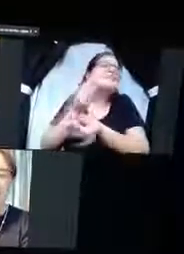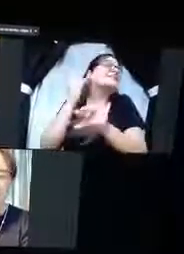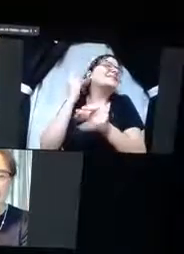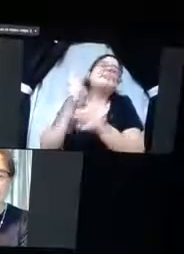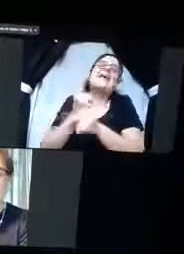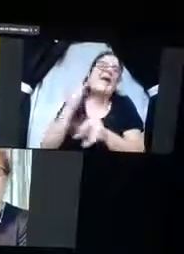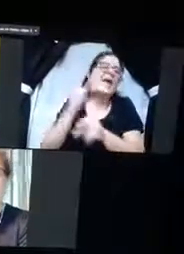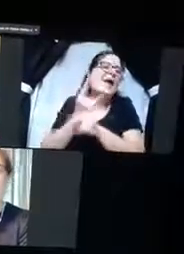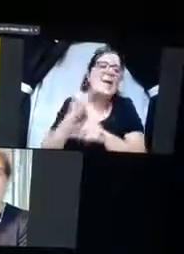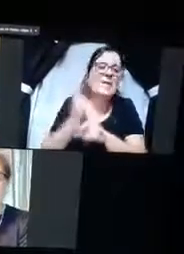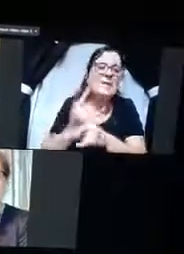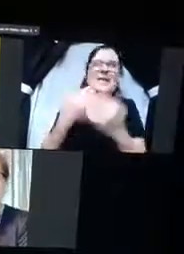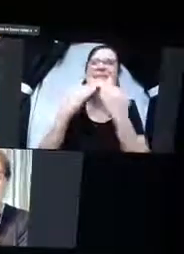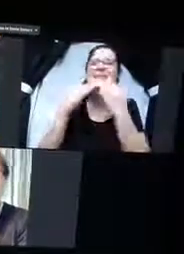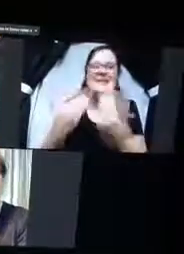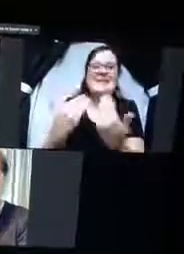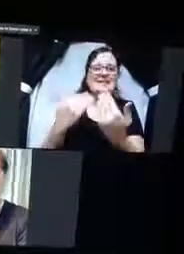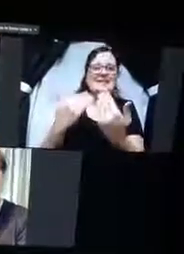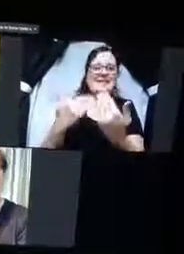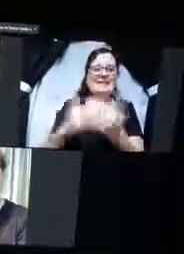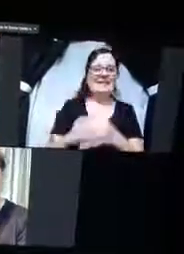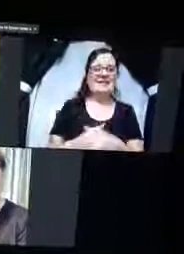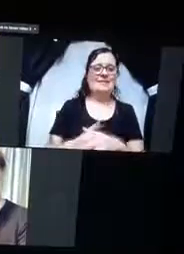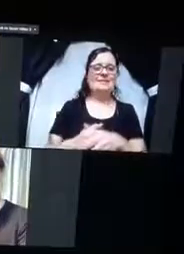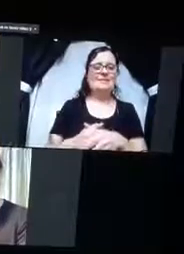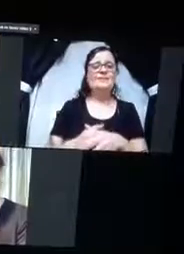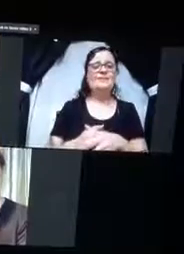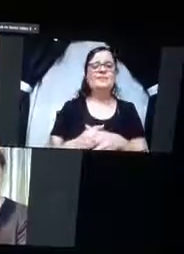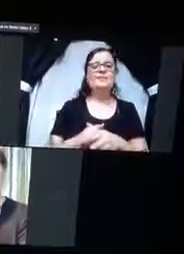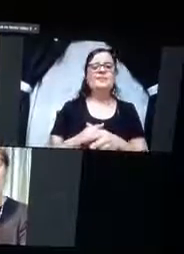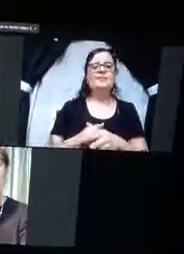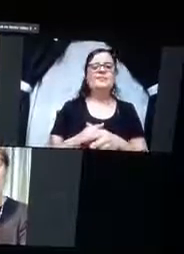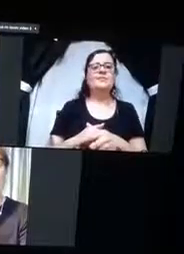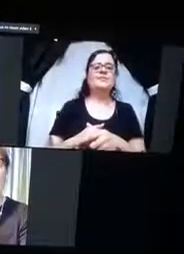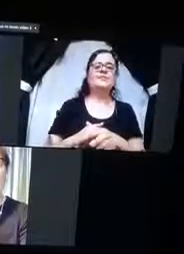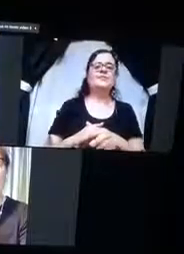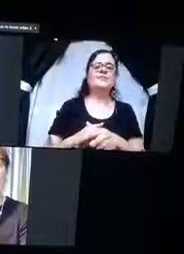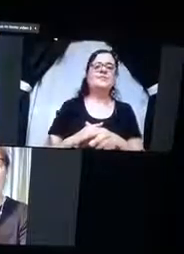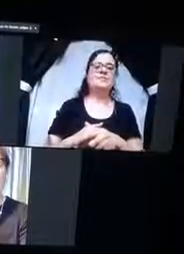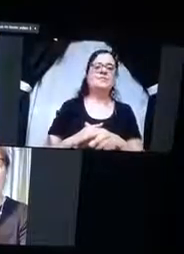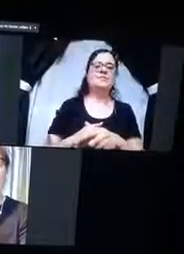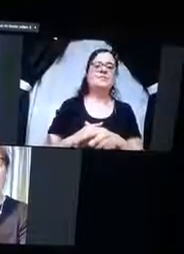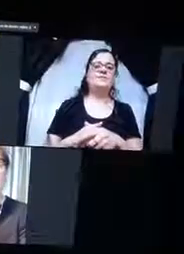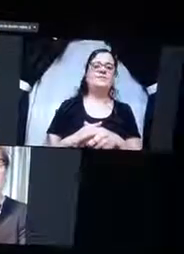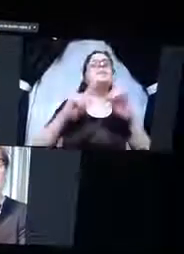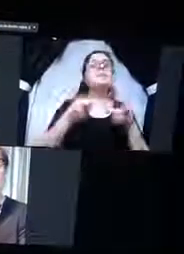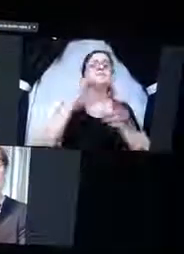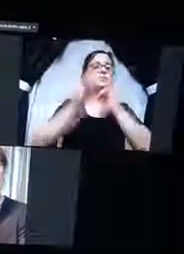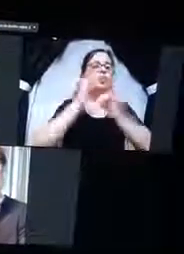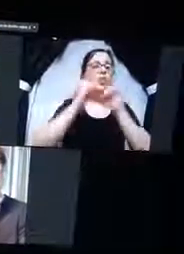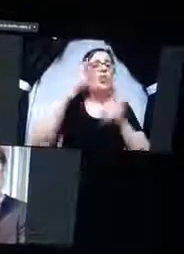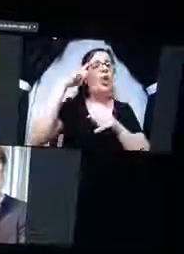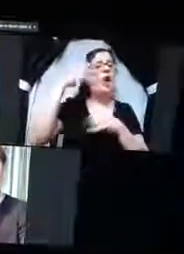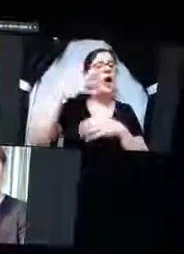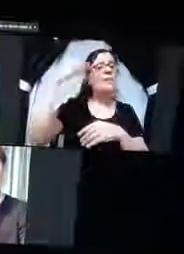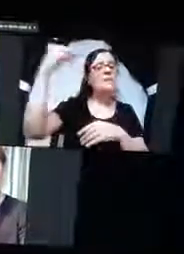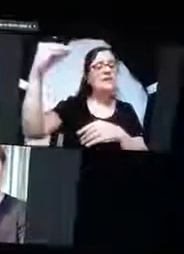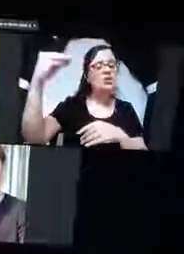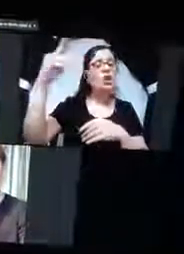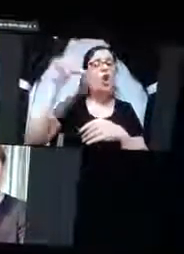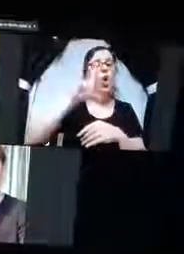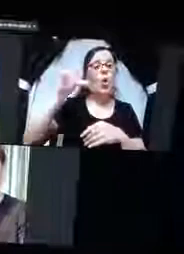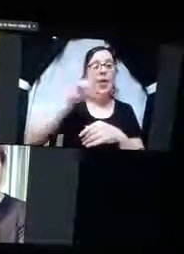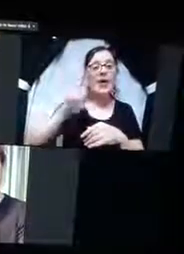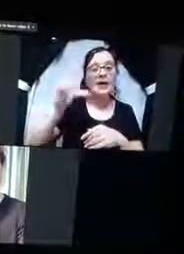Sí, gracias. La verdad es que sí. Bueno, por el otro lado, la capacitación en logogenia es una